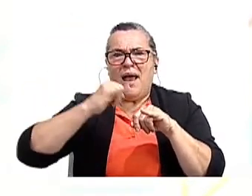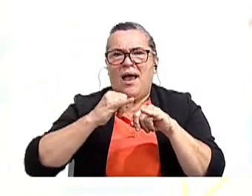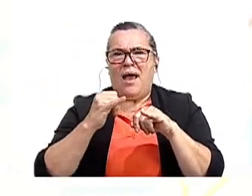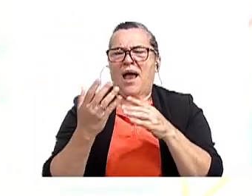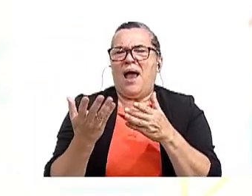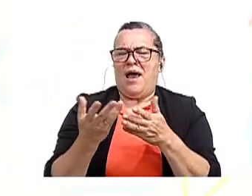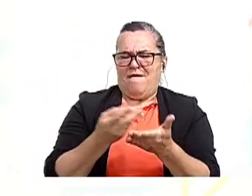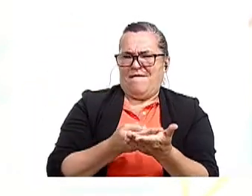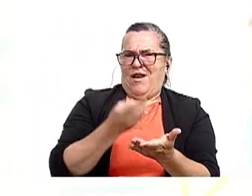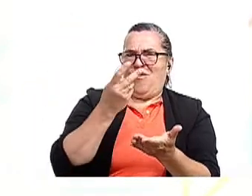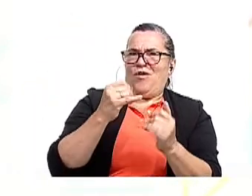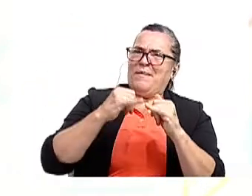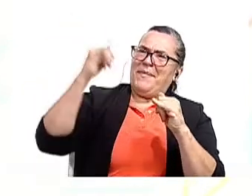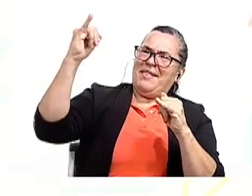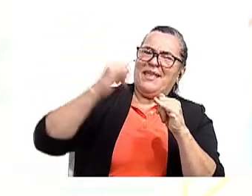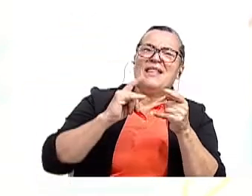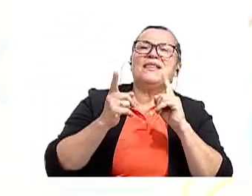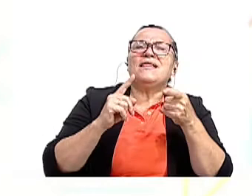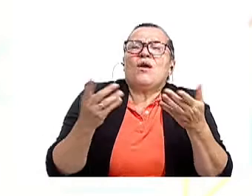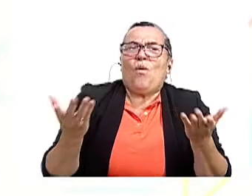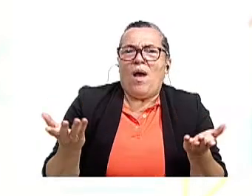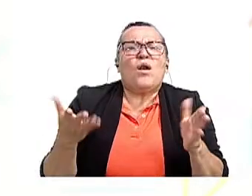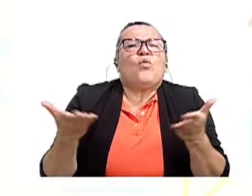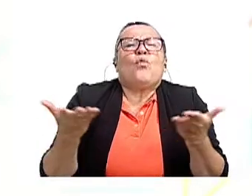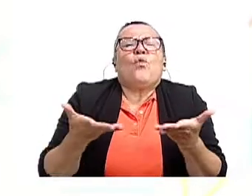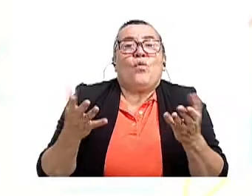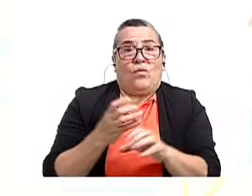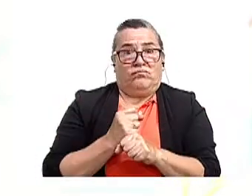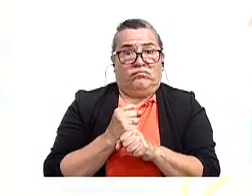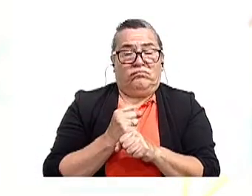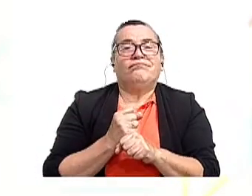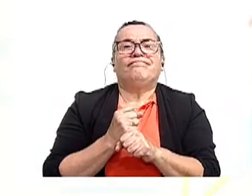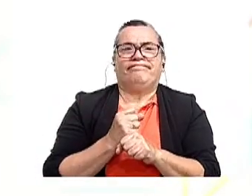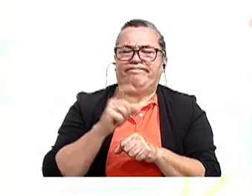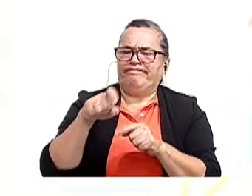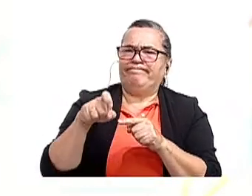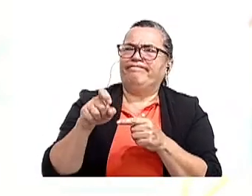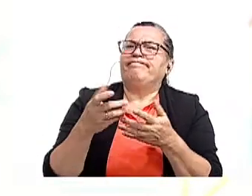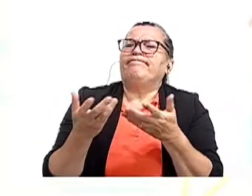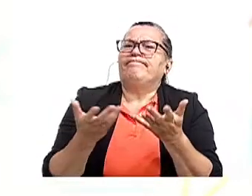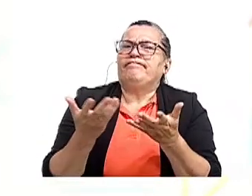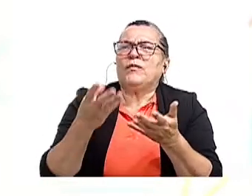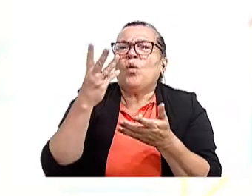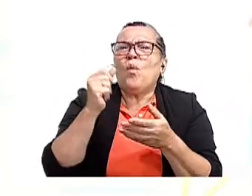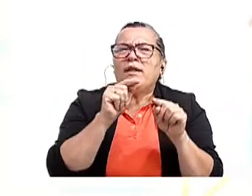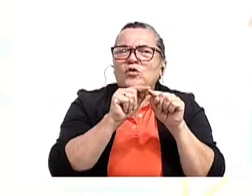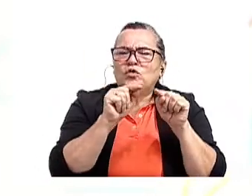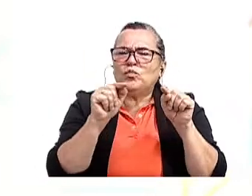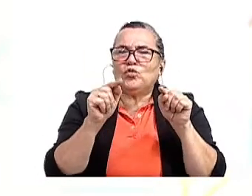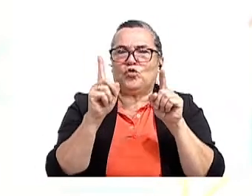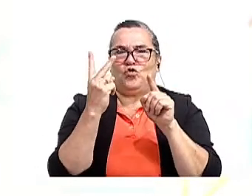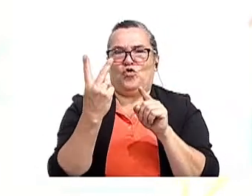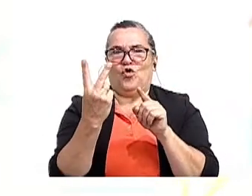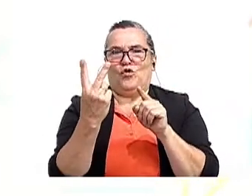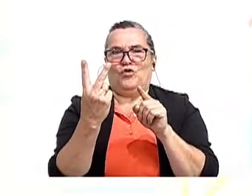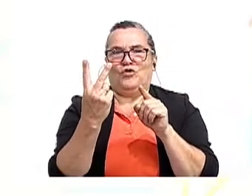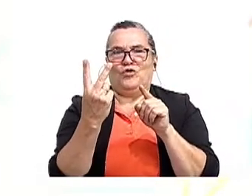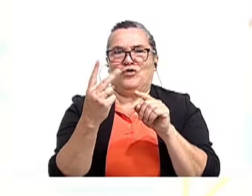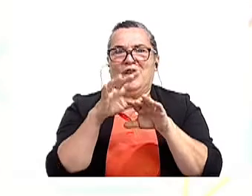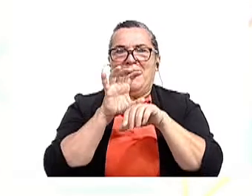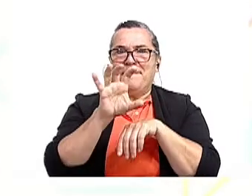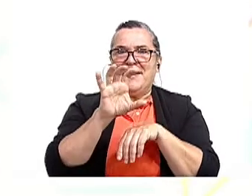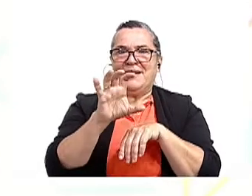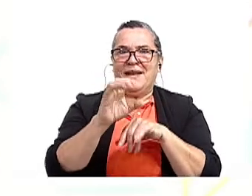es el valor de la pendiente. ¿Y cómo hacemos esto? Ocupábamos por lo menos, ¿cuántos puntos? 2 puntos que pertenezcan